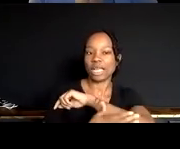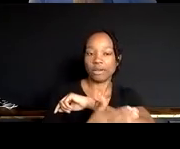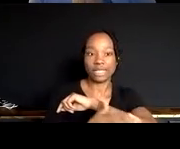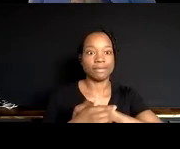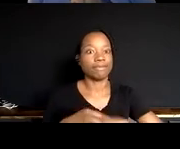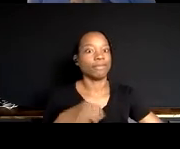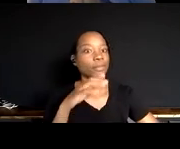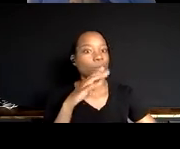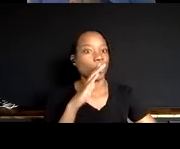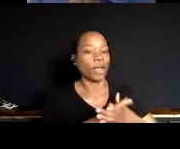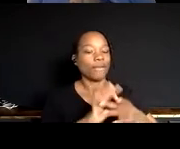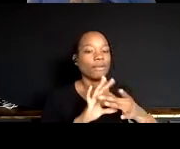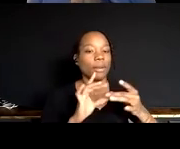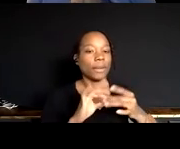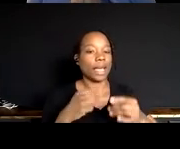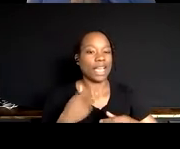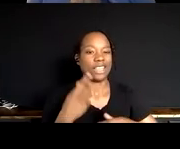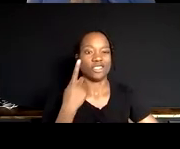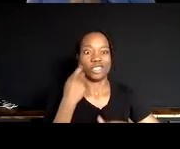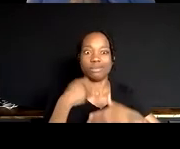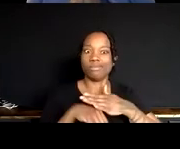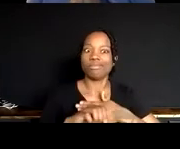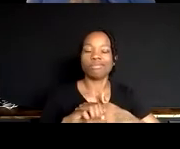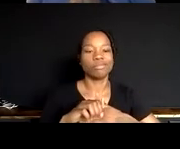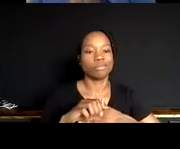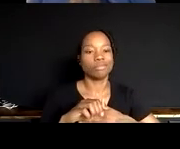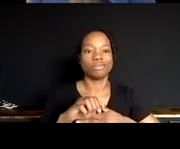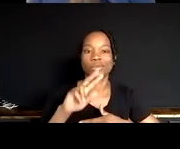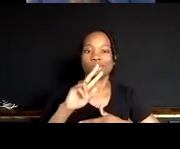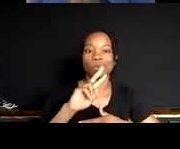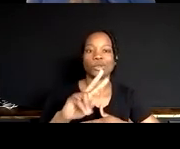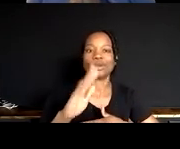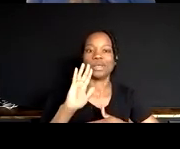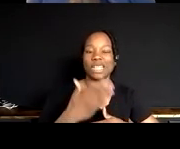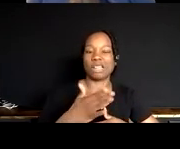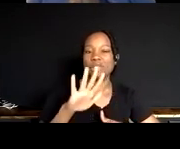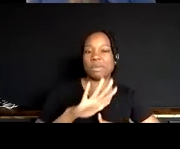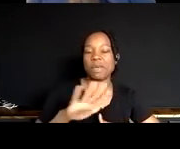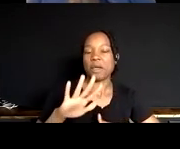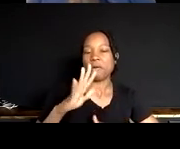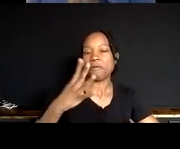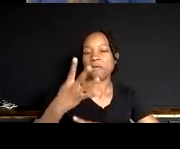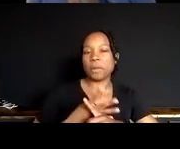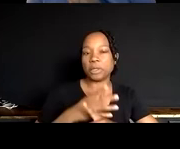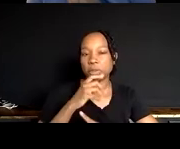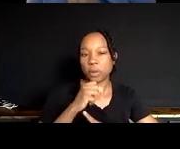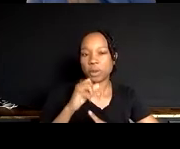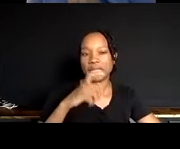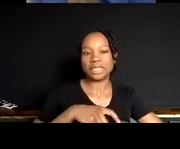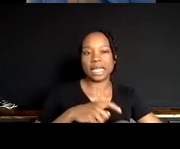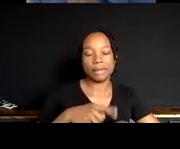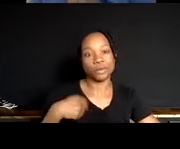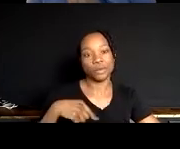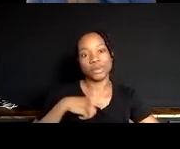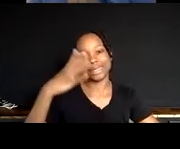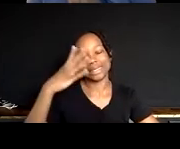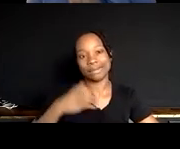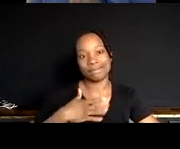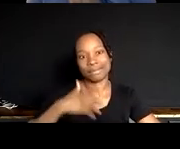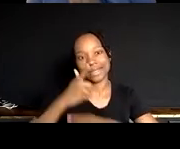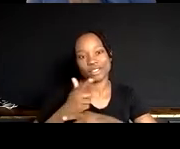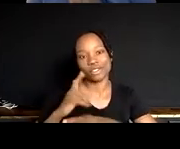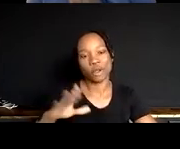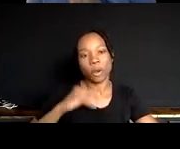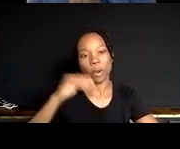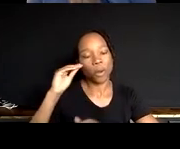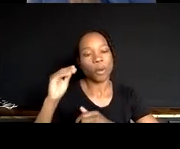de parir a mi niño de 2 años, que tenía tal vez 4 meses en ese momento. Terminamos en la casa de mi hermana, en